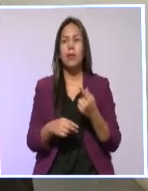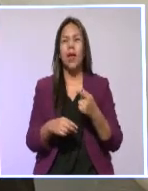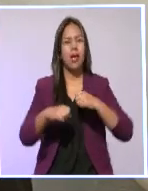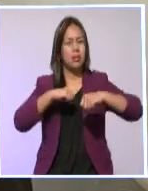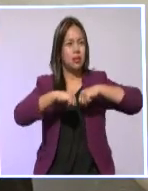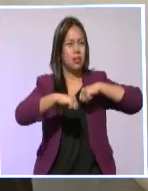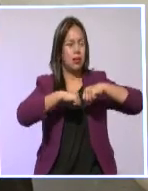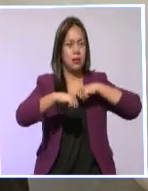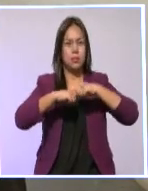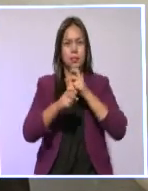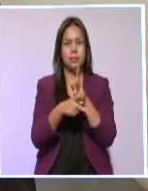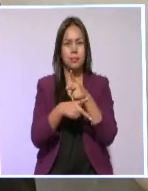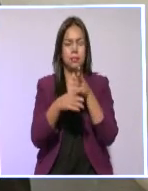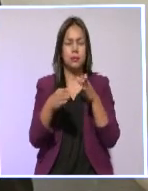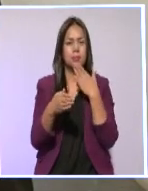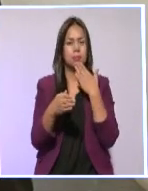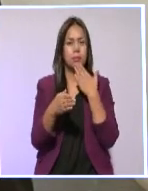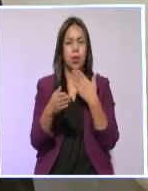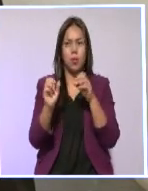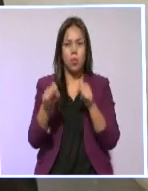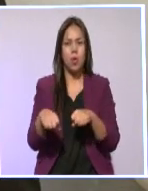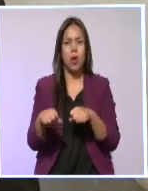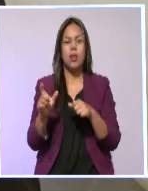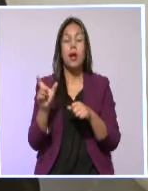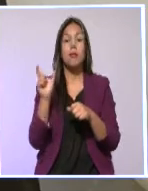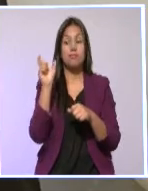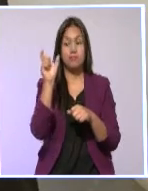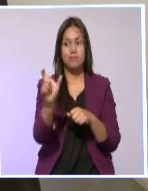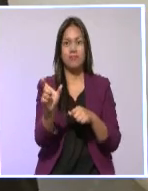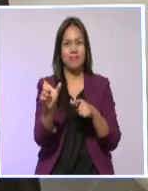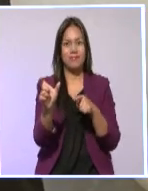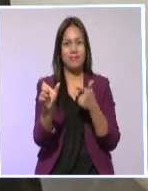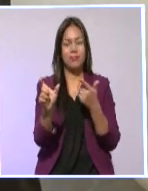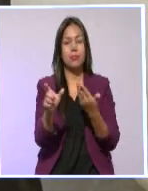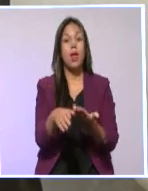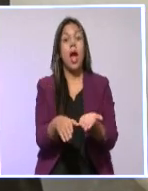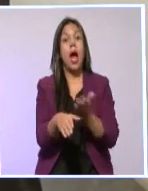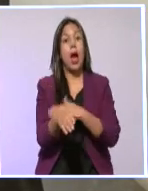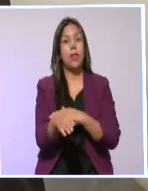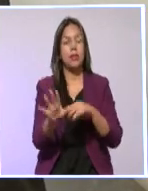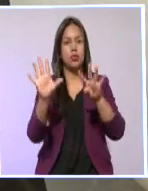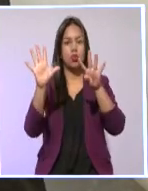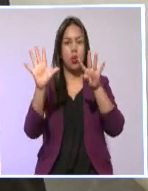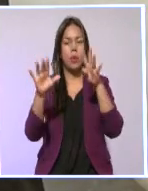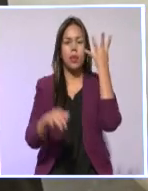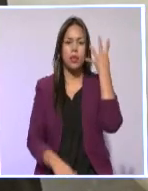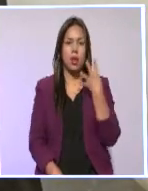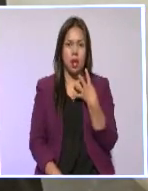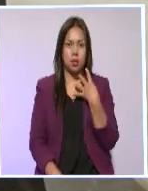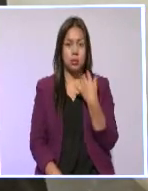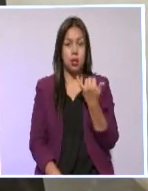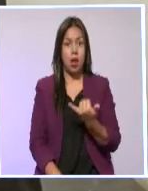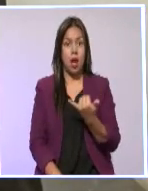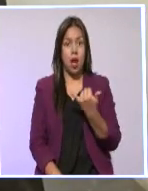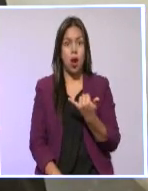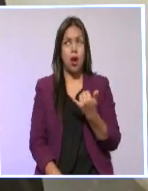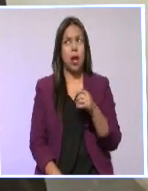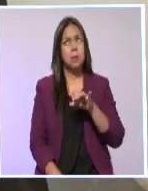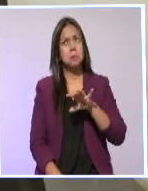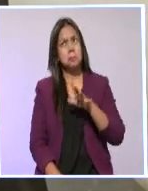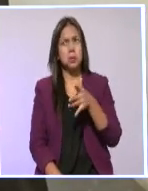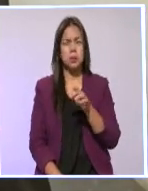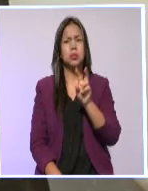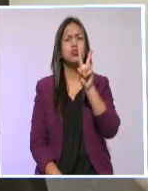que los pequeños productores accedan a dicho combustible. Esto demoraba antes 9 días. Ahora se demora un poco más de 2 y